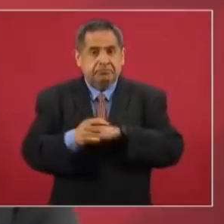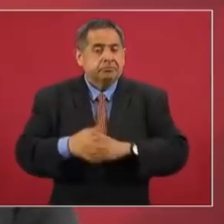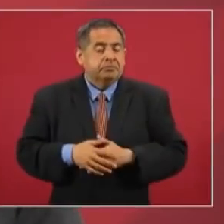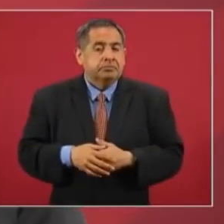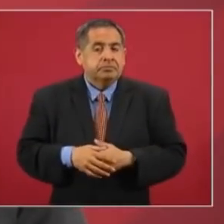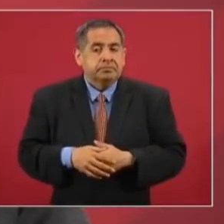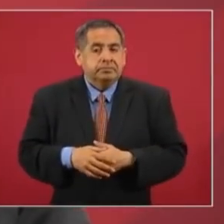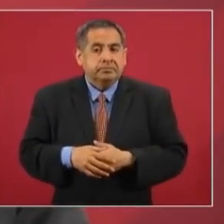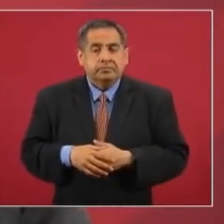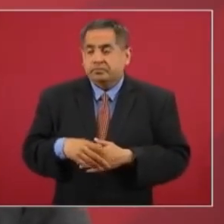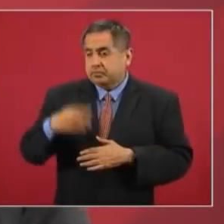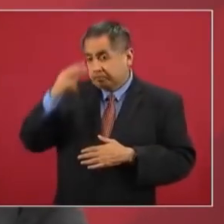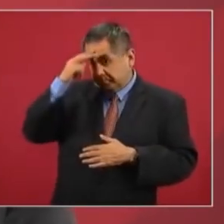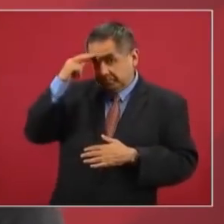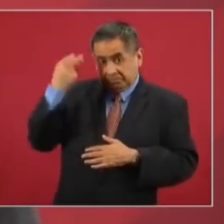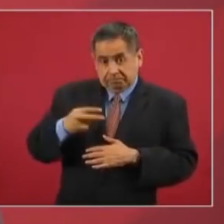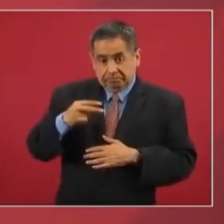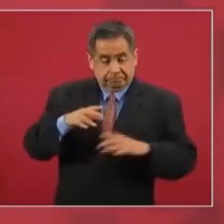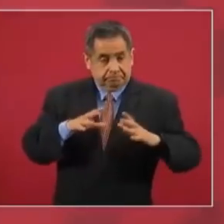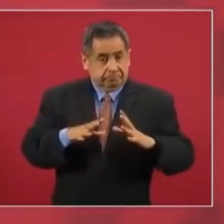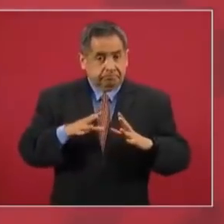México es de los países del mundo